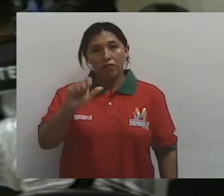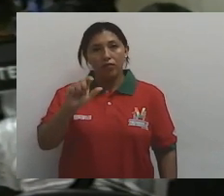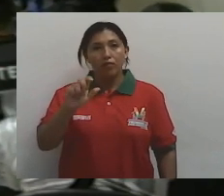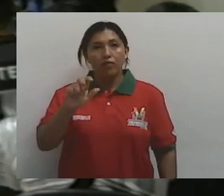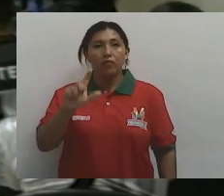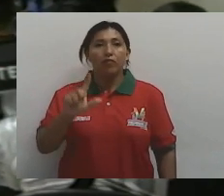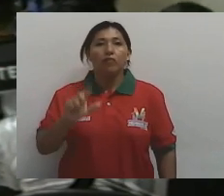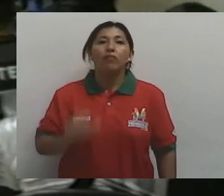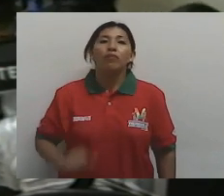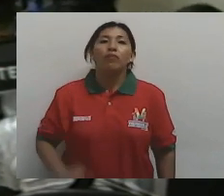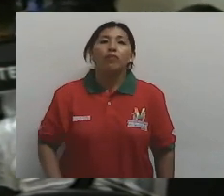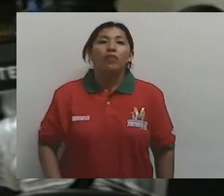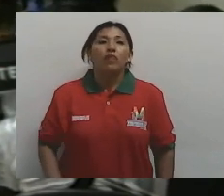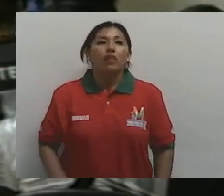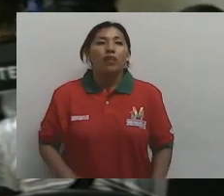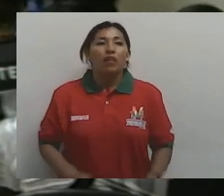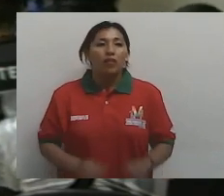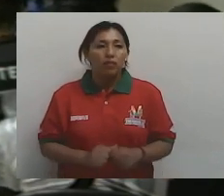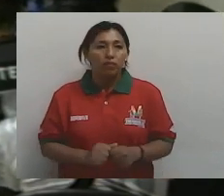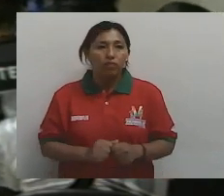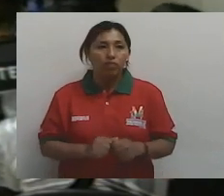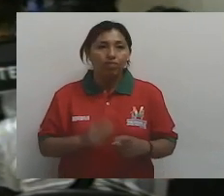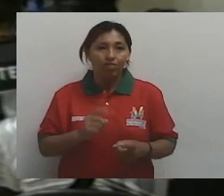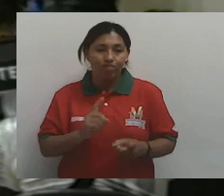en la disciplina de natación.